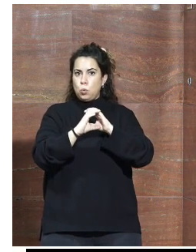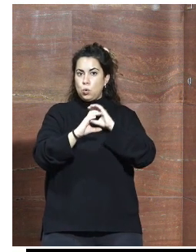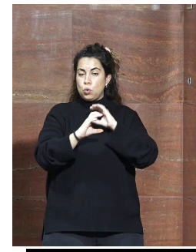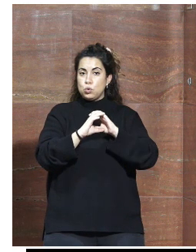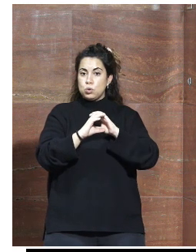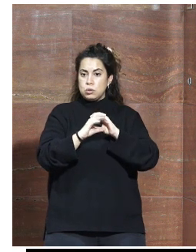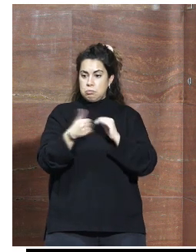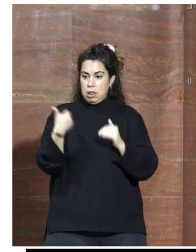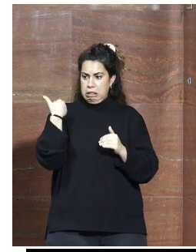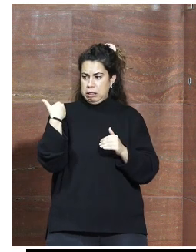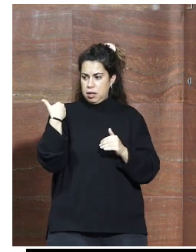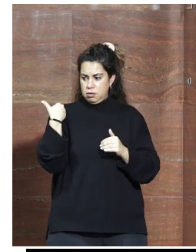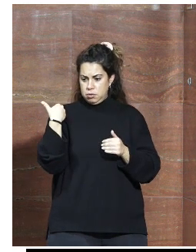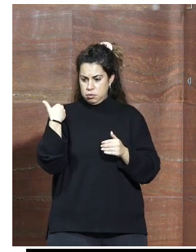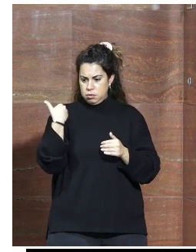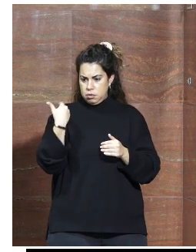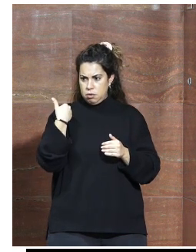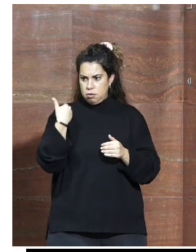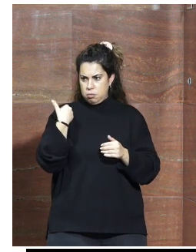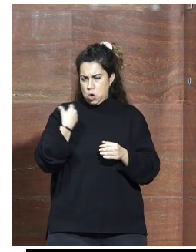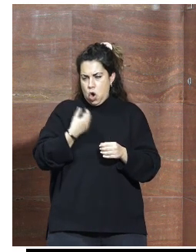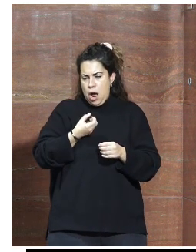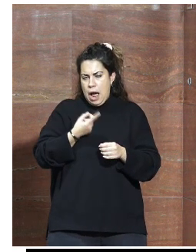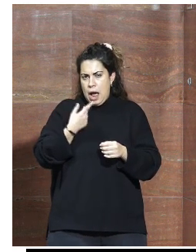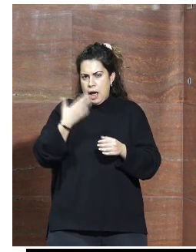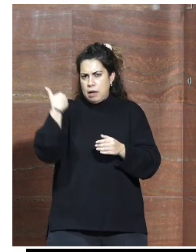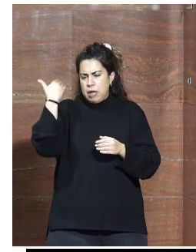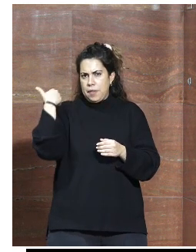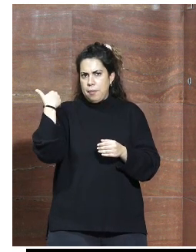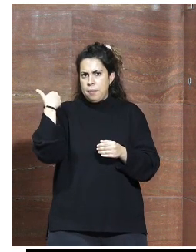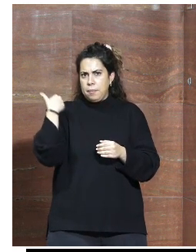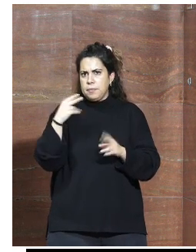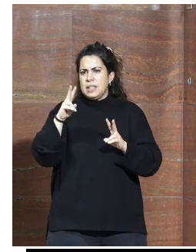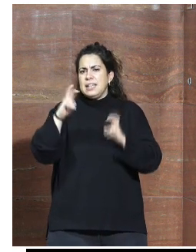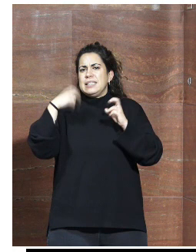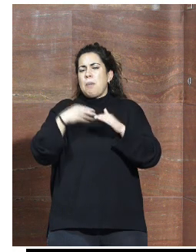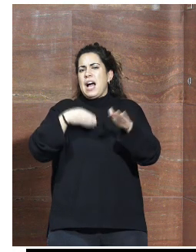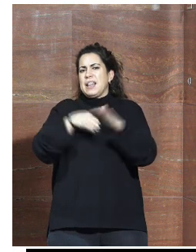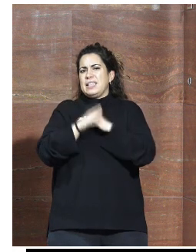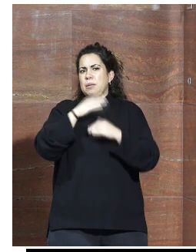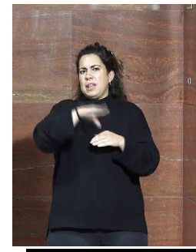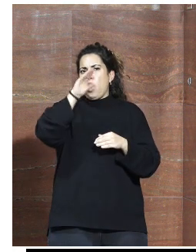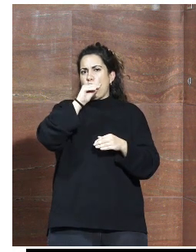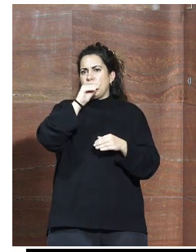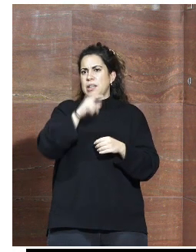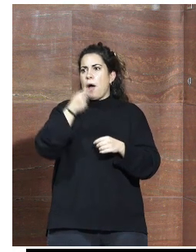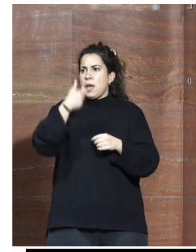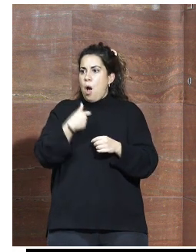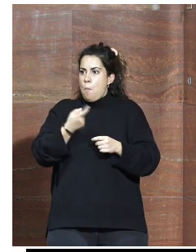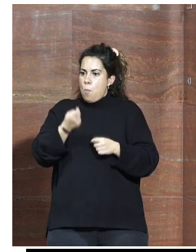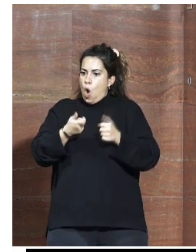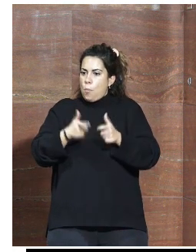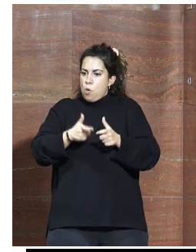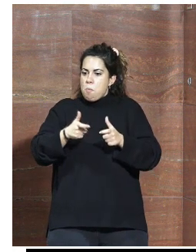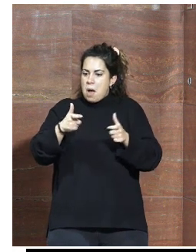recientemente hablo de ya unos cuantos años, pero los temas de accesibilidad cognitiva empiezan a coger cada vez más fuerza